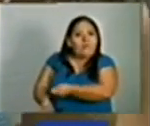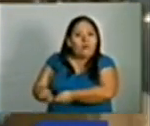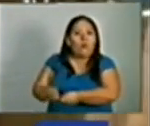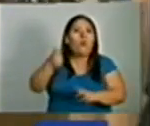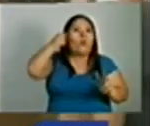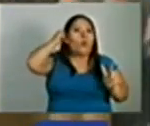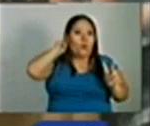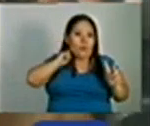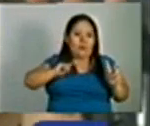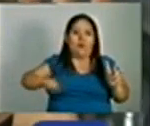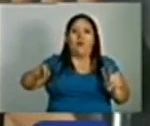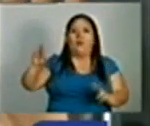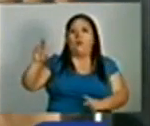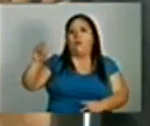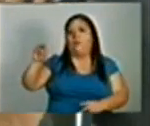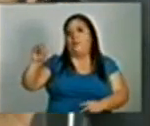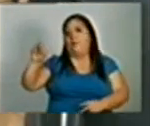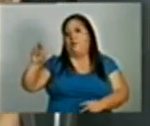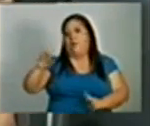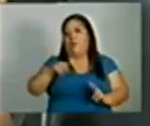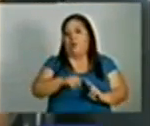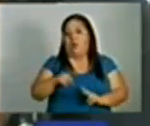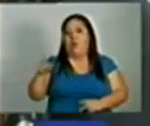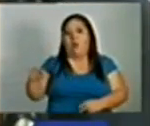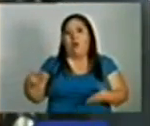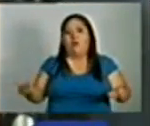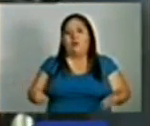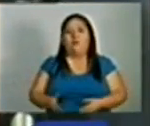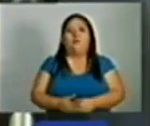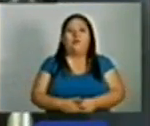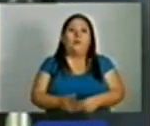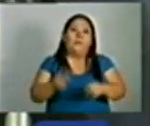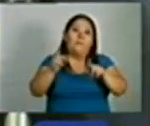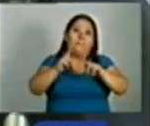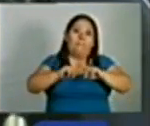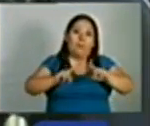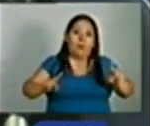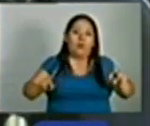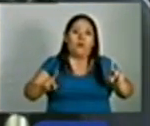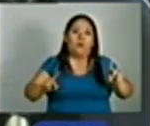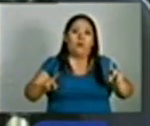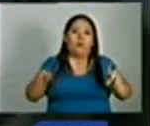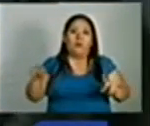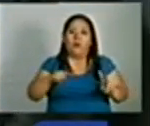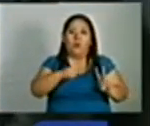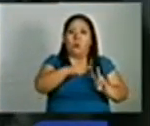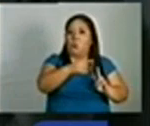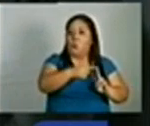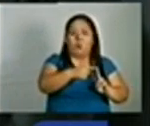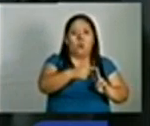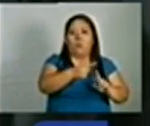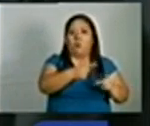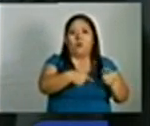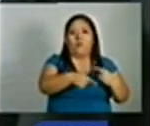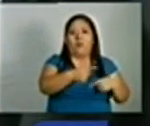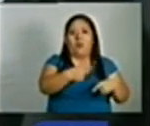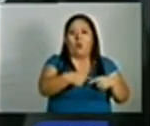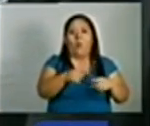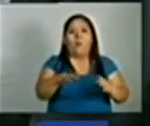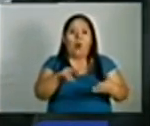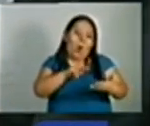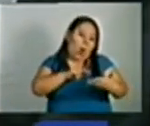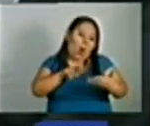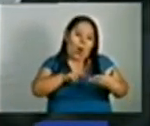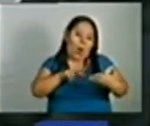señor Ardón Romero como autor directo. Sin embargo, los procesados no se presentaron a la lectura del fallo